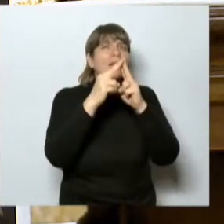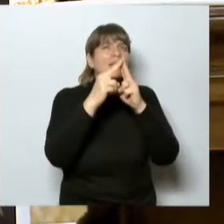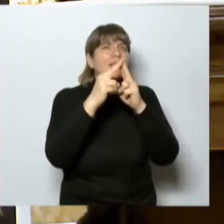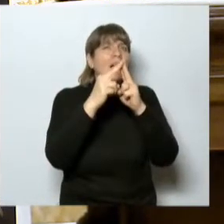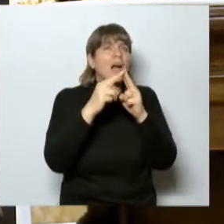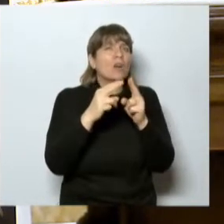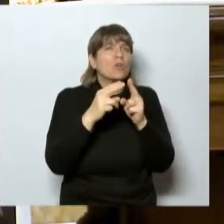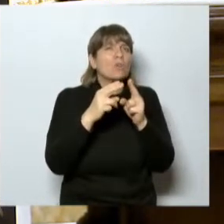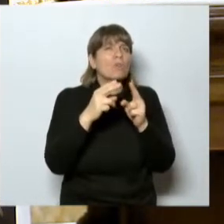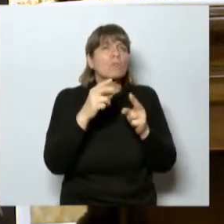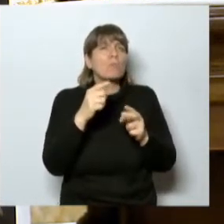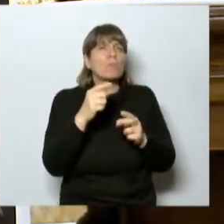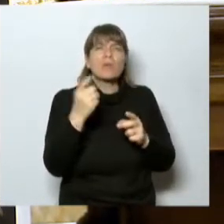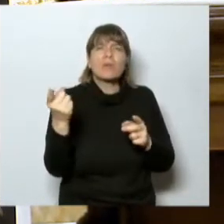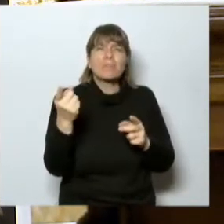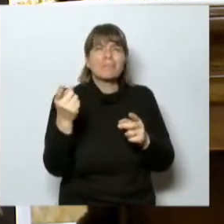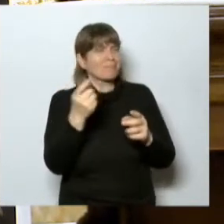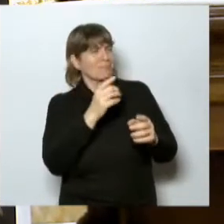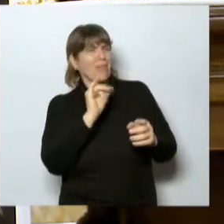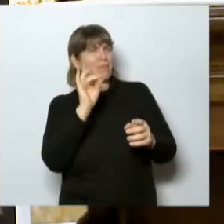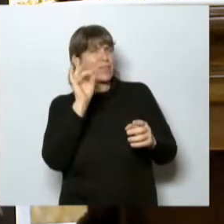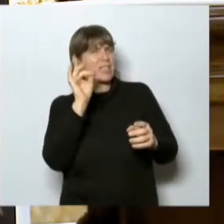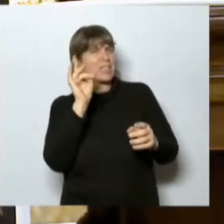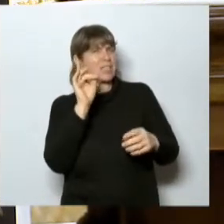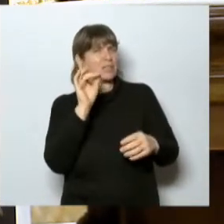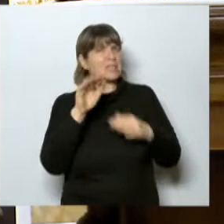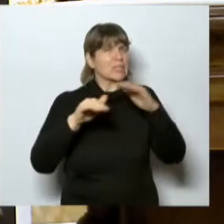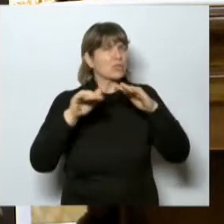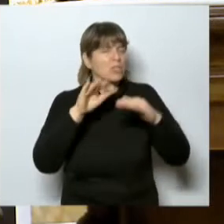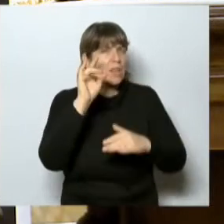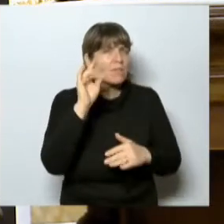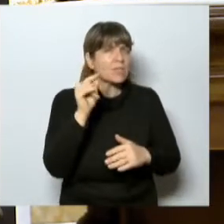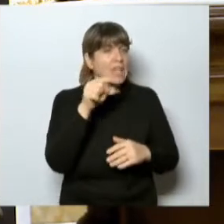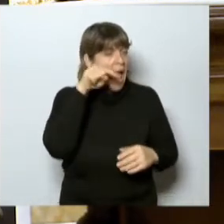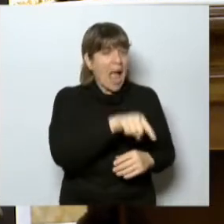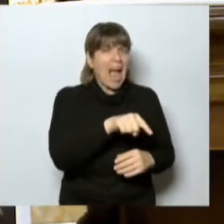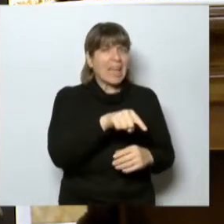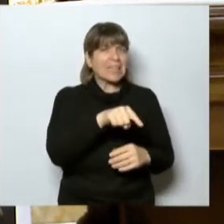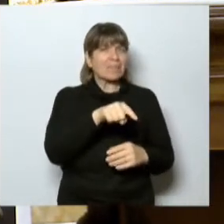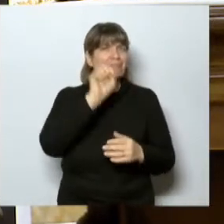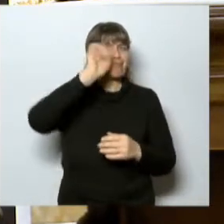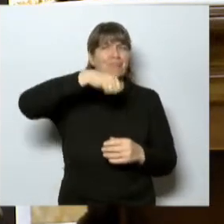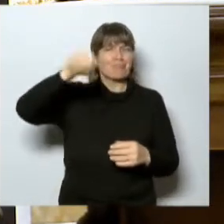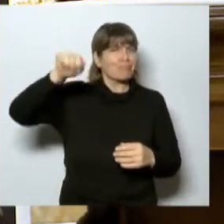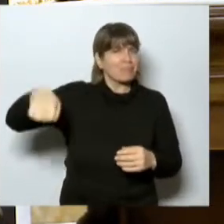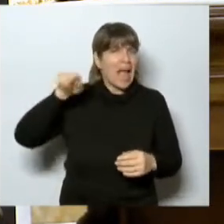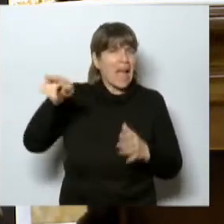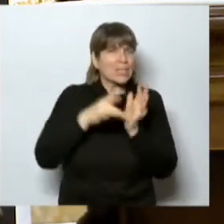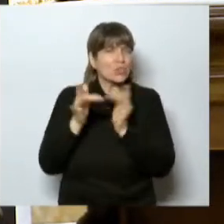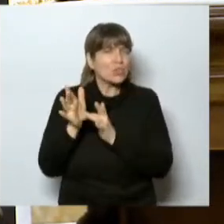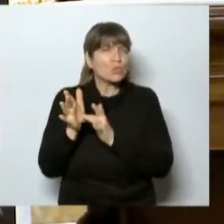una dimensión tirante. Ahí lo quieren desacreditar,